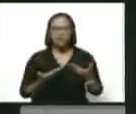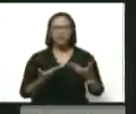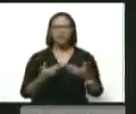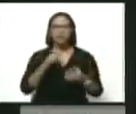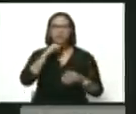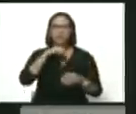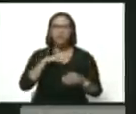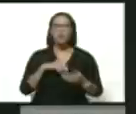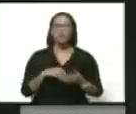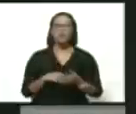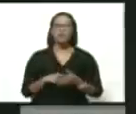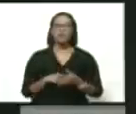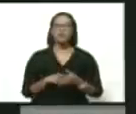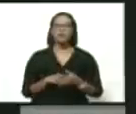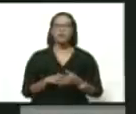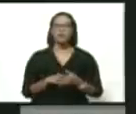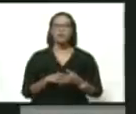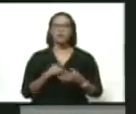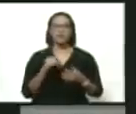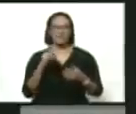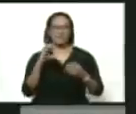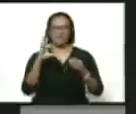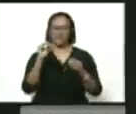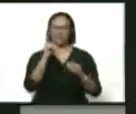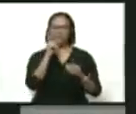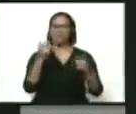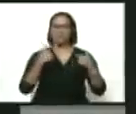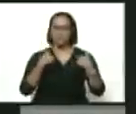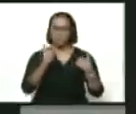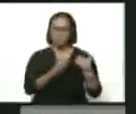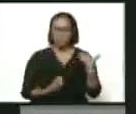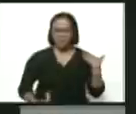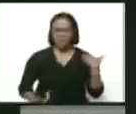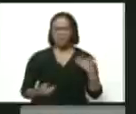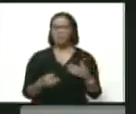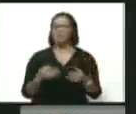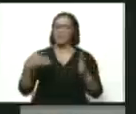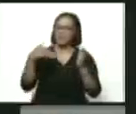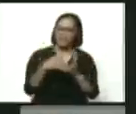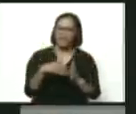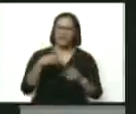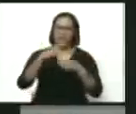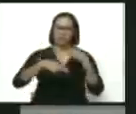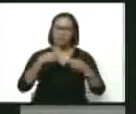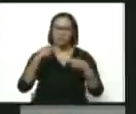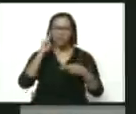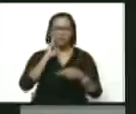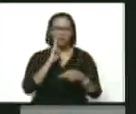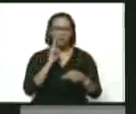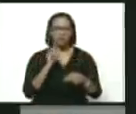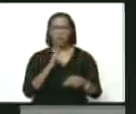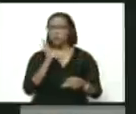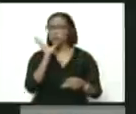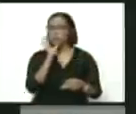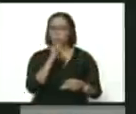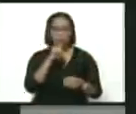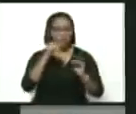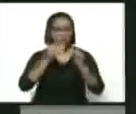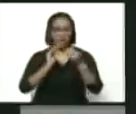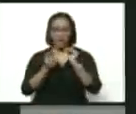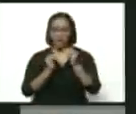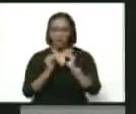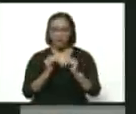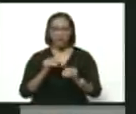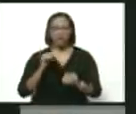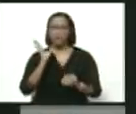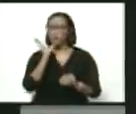histórico y en atacarme a mí como presidente y atacar a la revolución bolivariana. No tienen moral, no